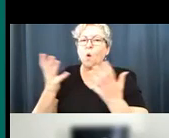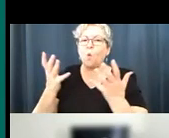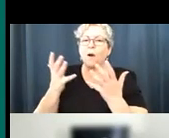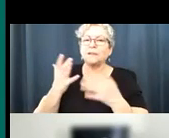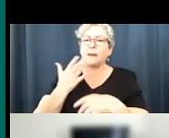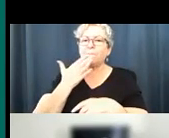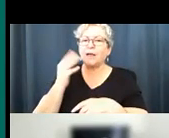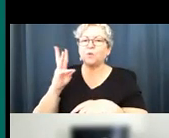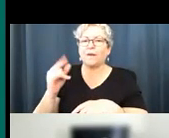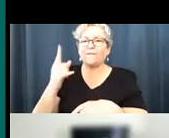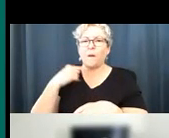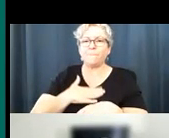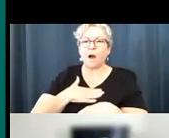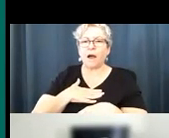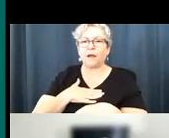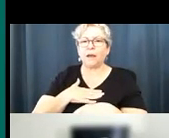¿Cuál es